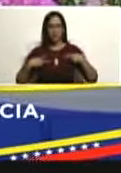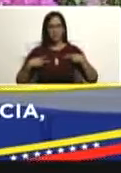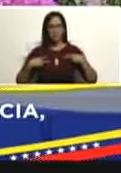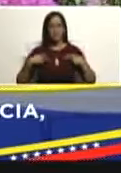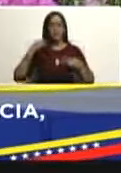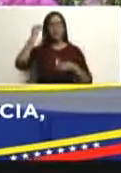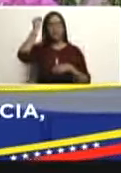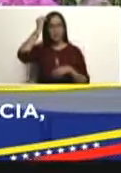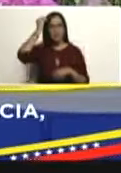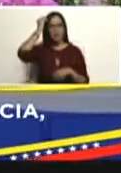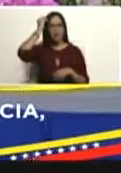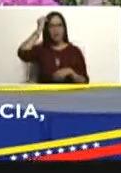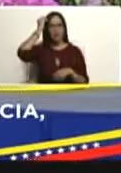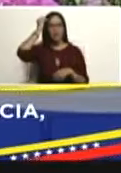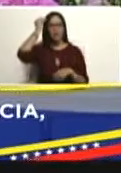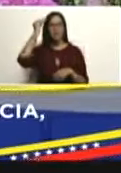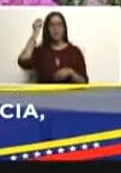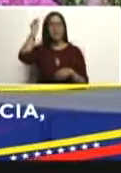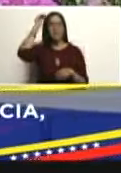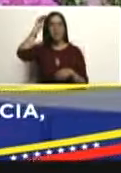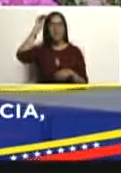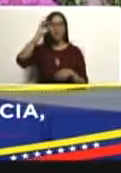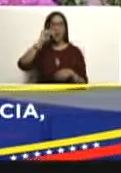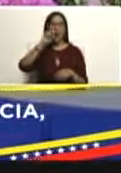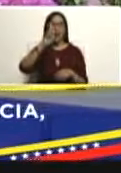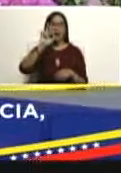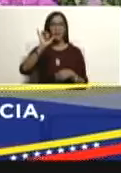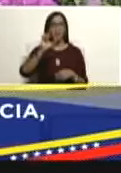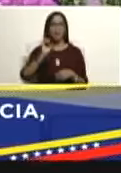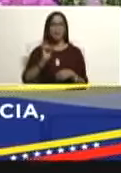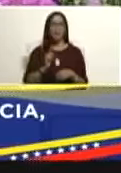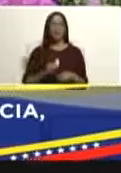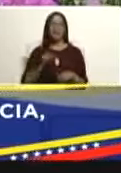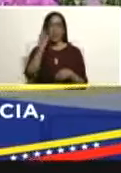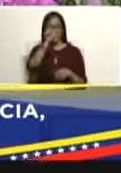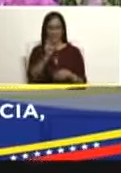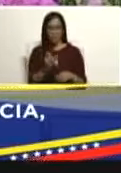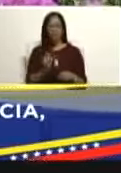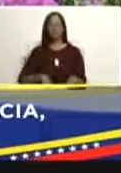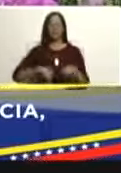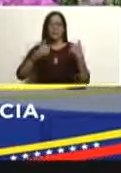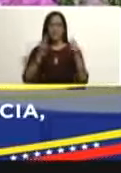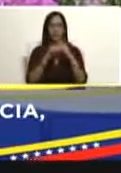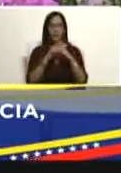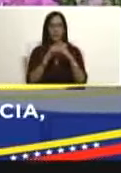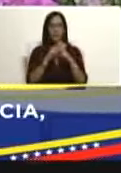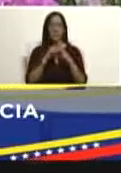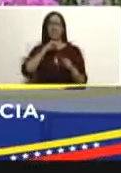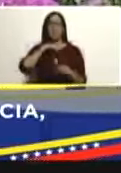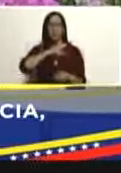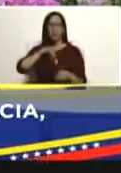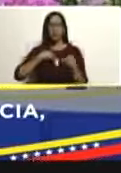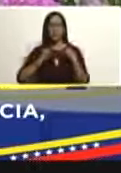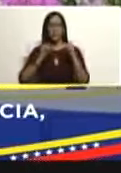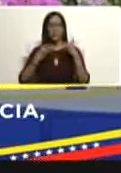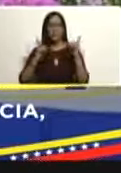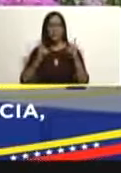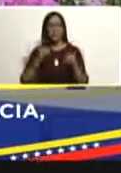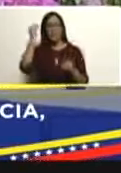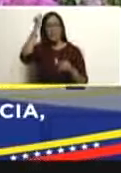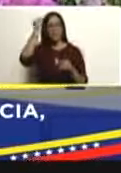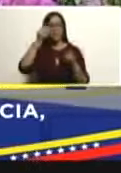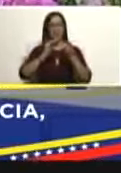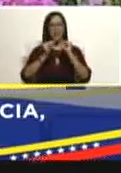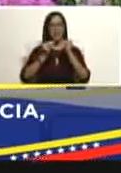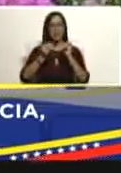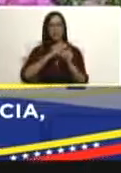creo que el maestro Abreu es la persona que más conocía la historia de nuestra independencia y el pensamiento, la ética y la